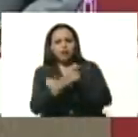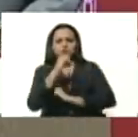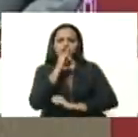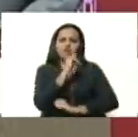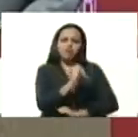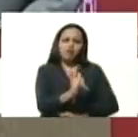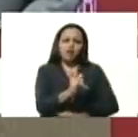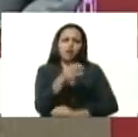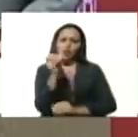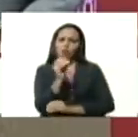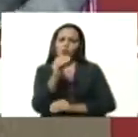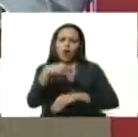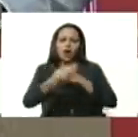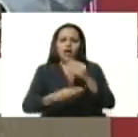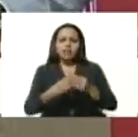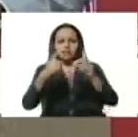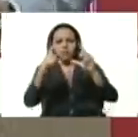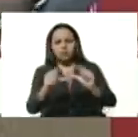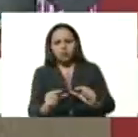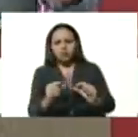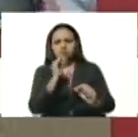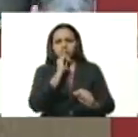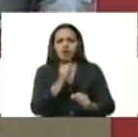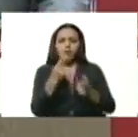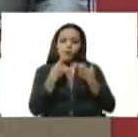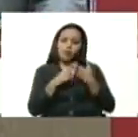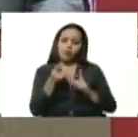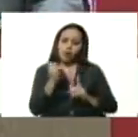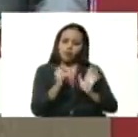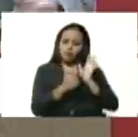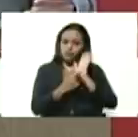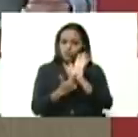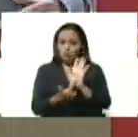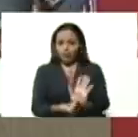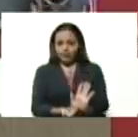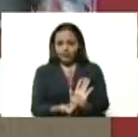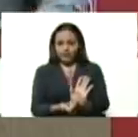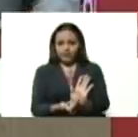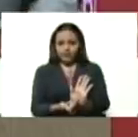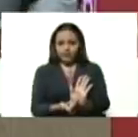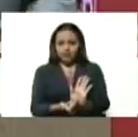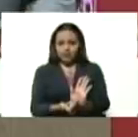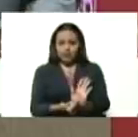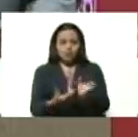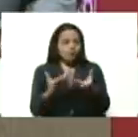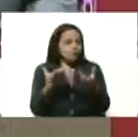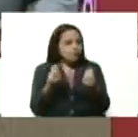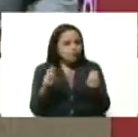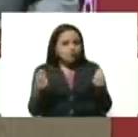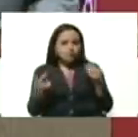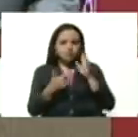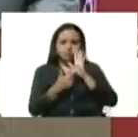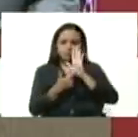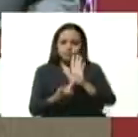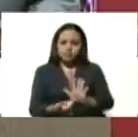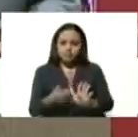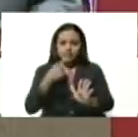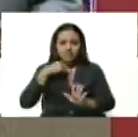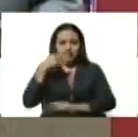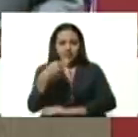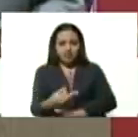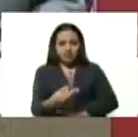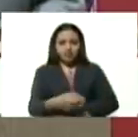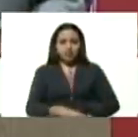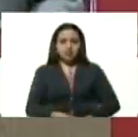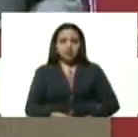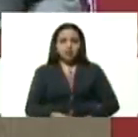de minimizar, pero cuando ya las evidencias son tan profusas como que resulta